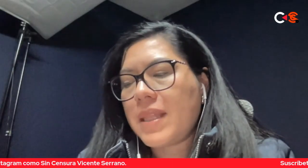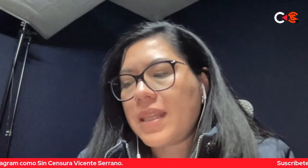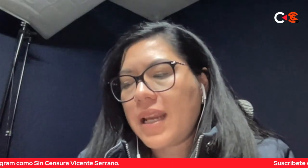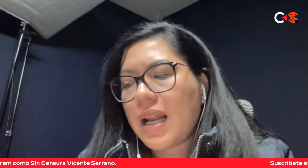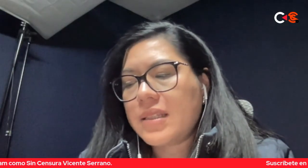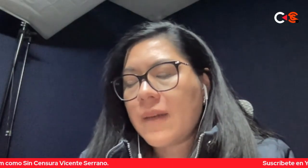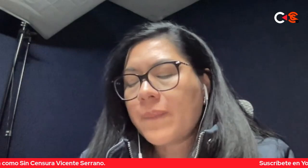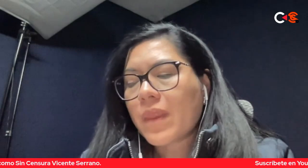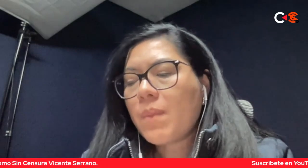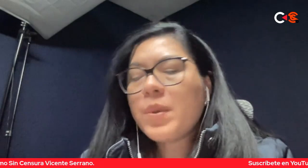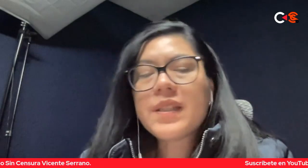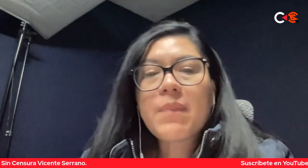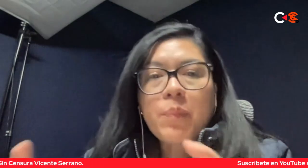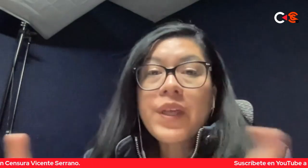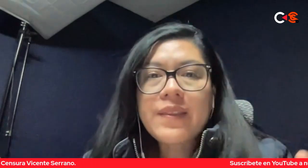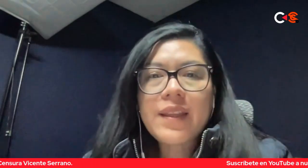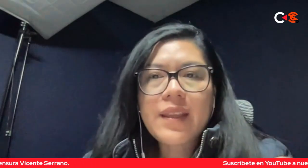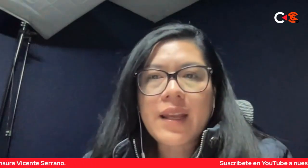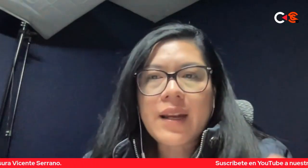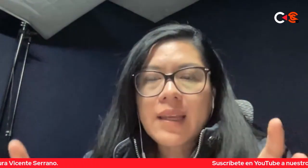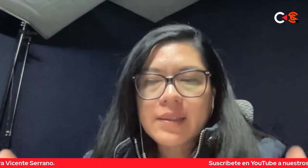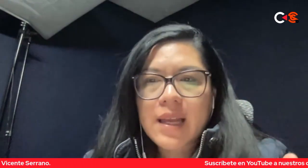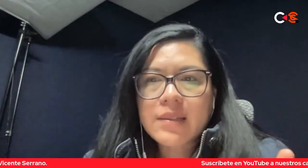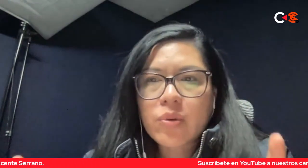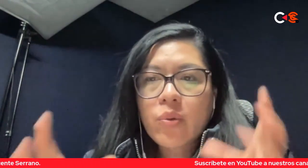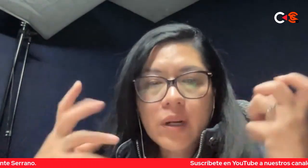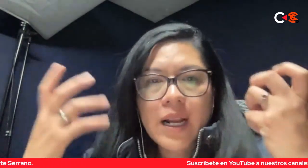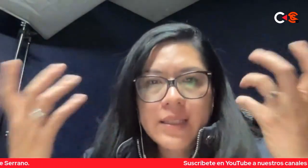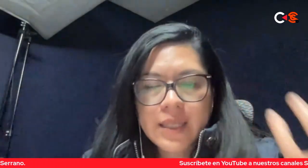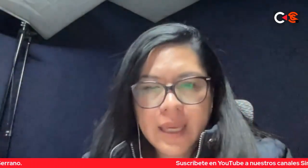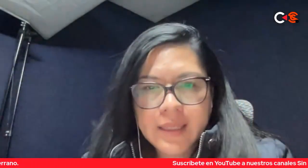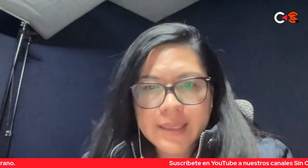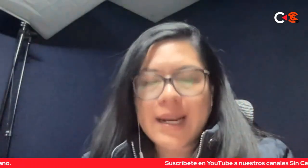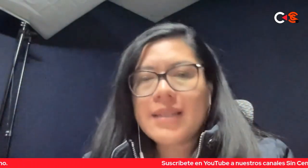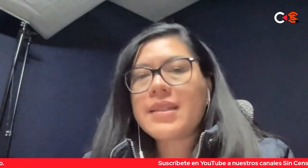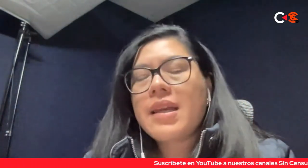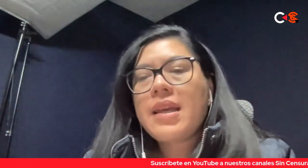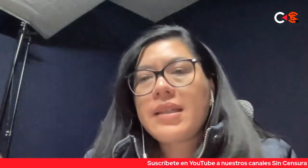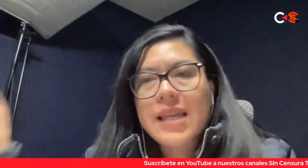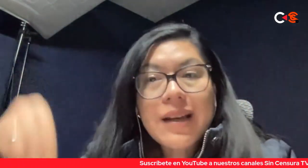es justamente que si estas tintas no tienen la calidad, pues se borra